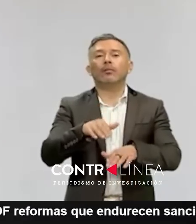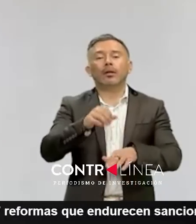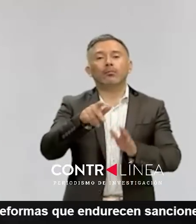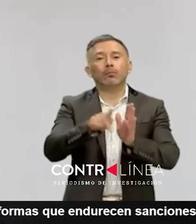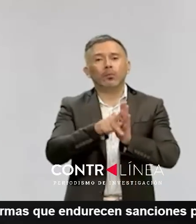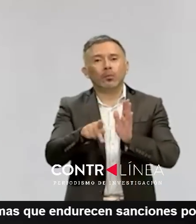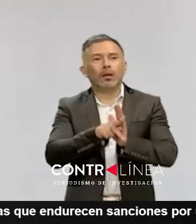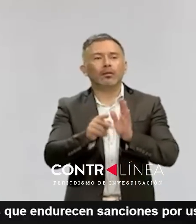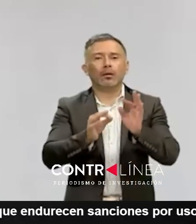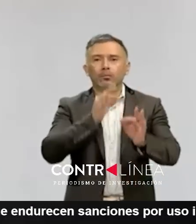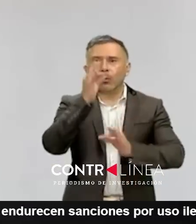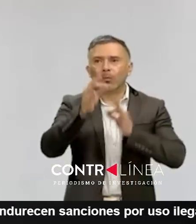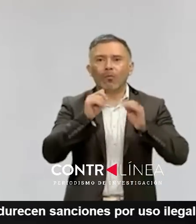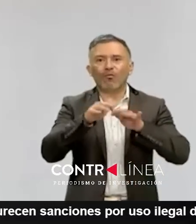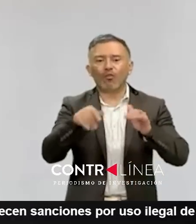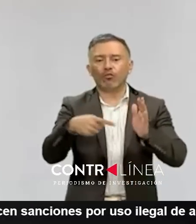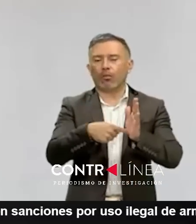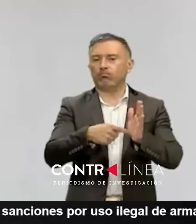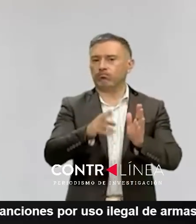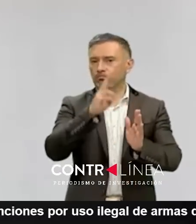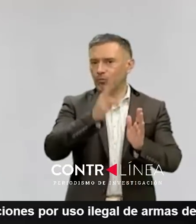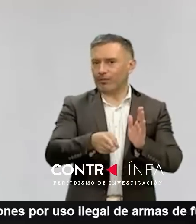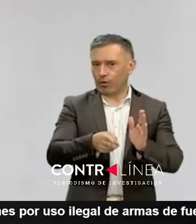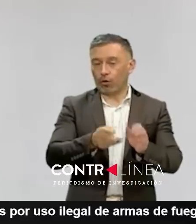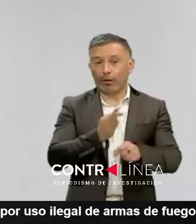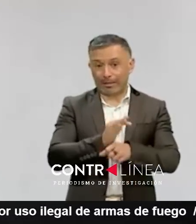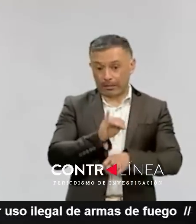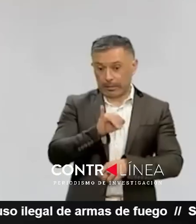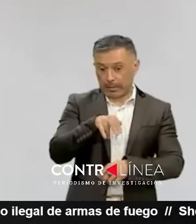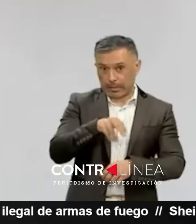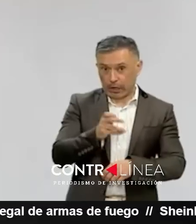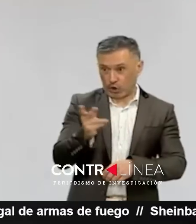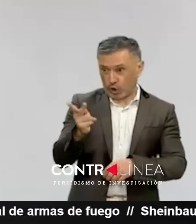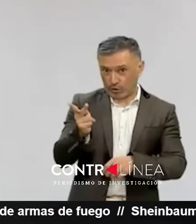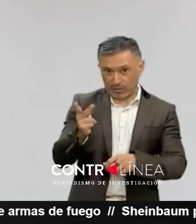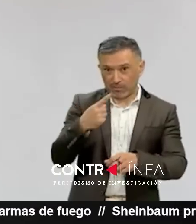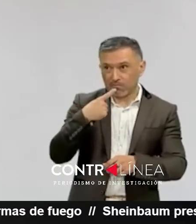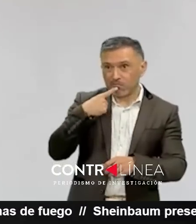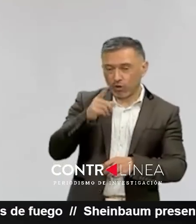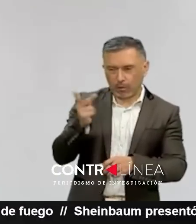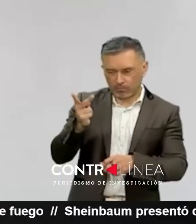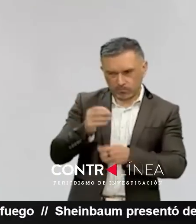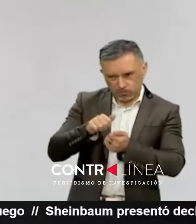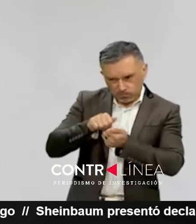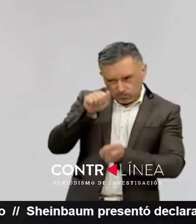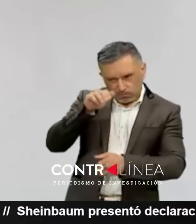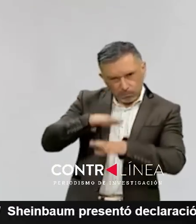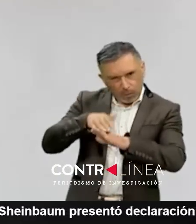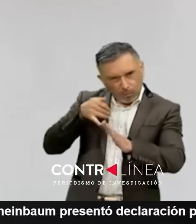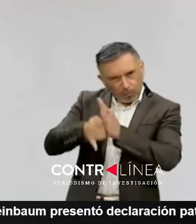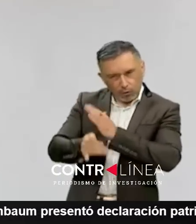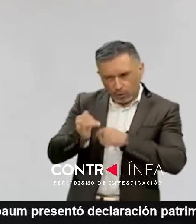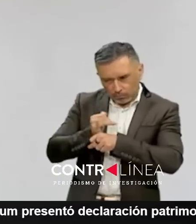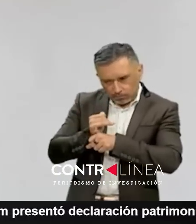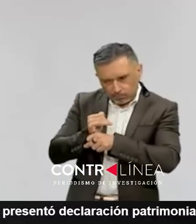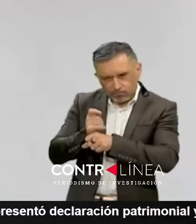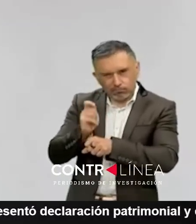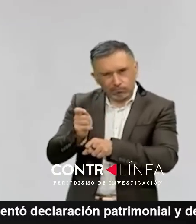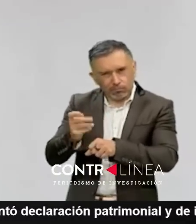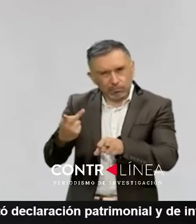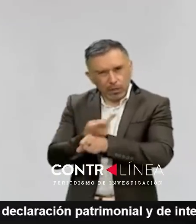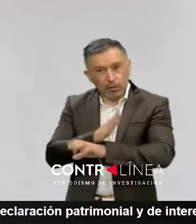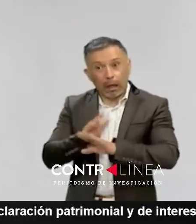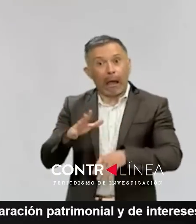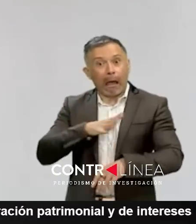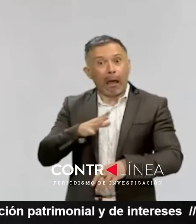electoral. Este instituto revisará a fondo estos casos con toda exhaustividad y acuciosidad. No podemos hablar de hechos